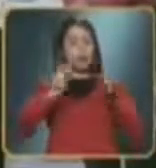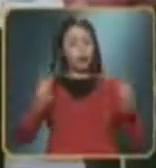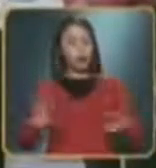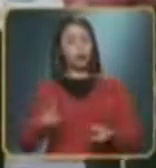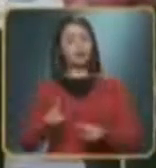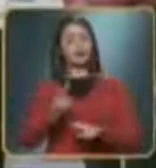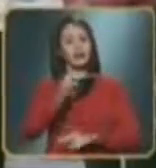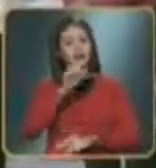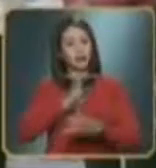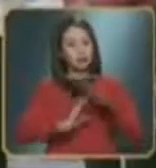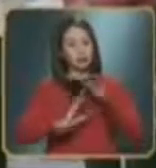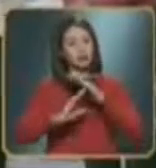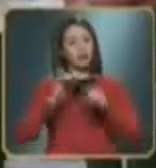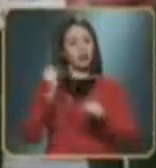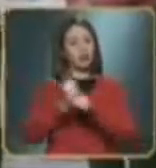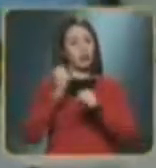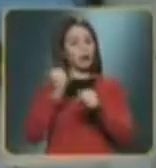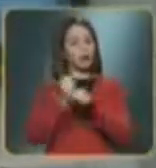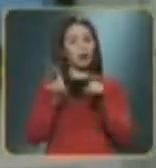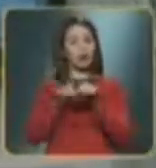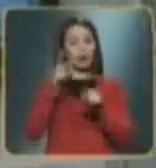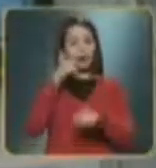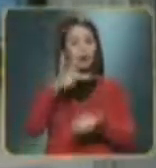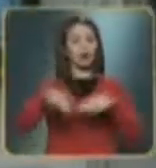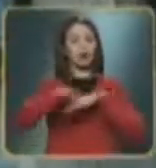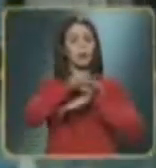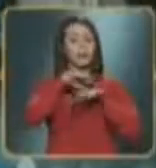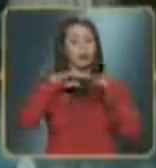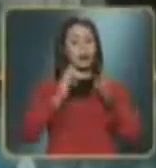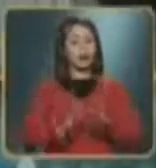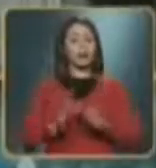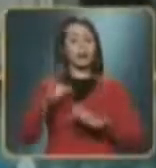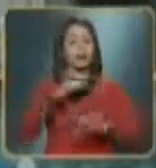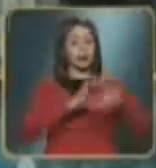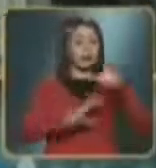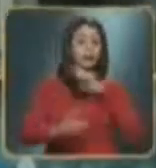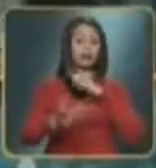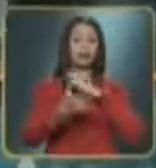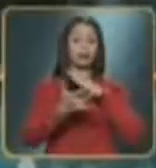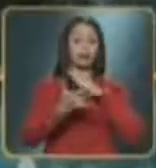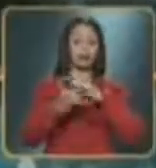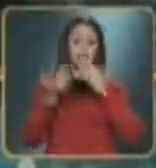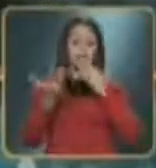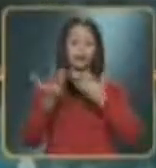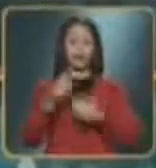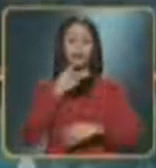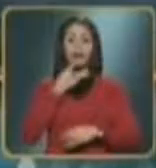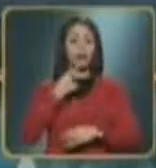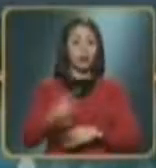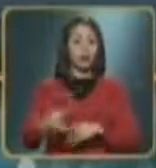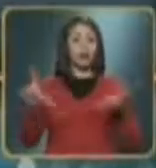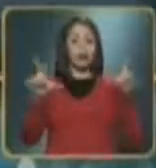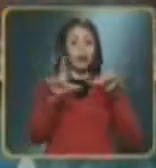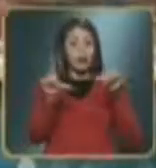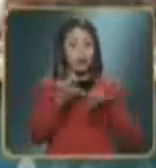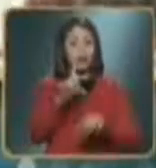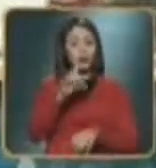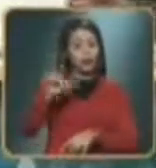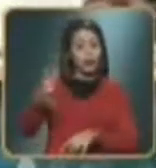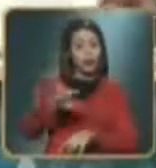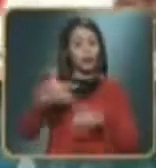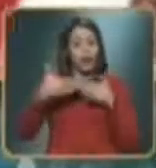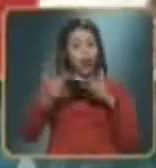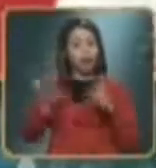nobles y trabajadores como nuestro pueblo el ministro del poder popular para la ciencia y la tecnología Jorge Arriaza destacó que la televisión digital